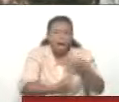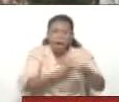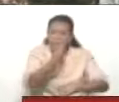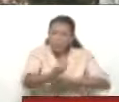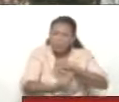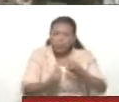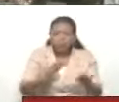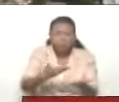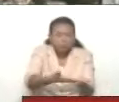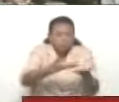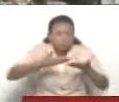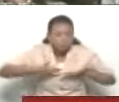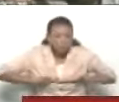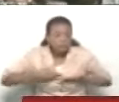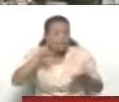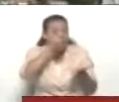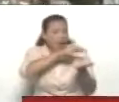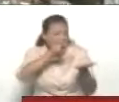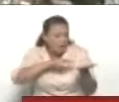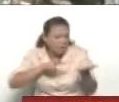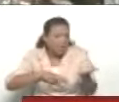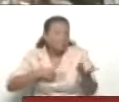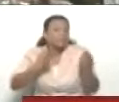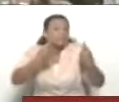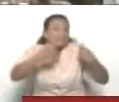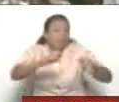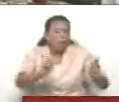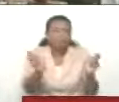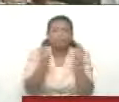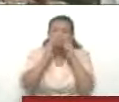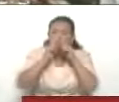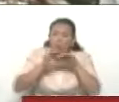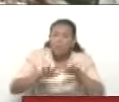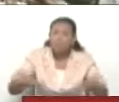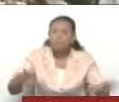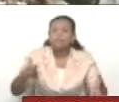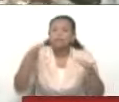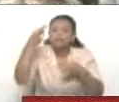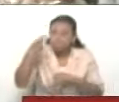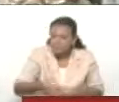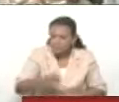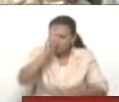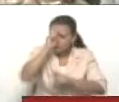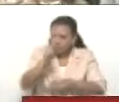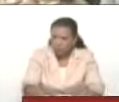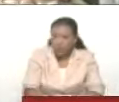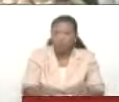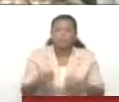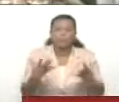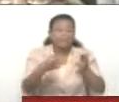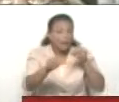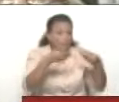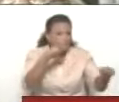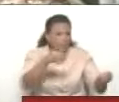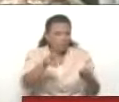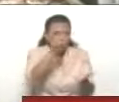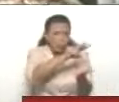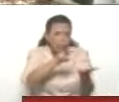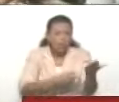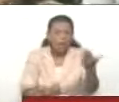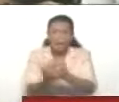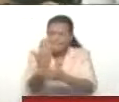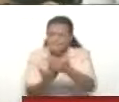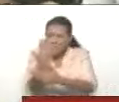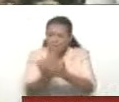hacernos llegar su producción, que trataremos de difundirla a través de materiales